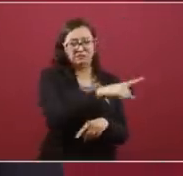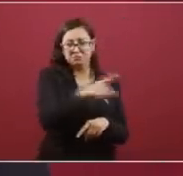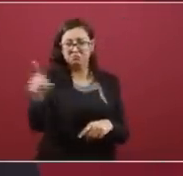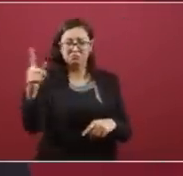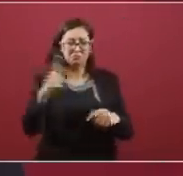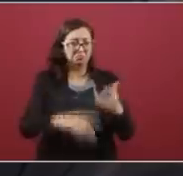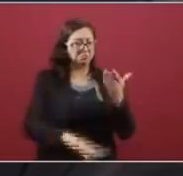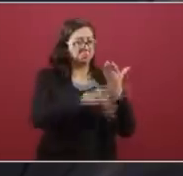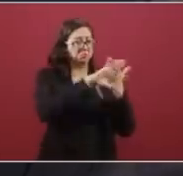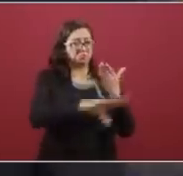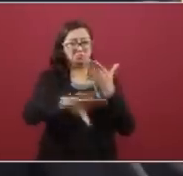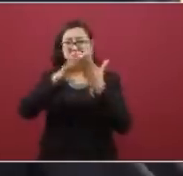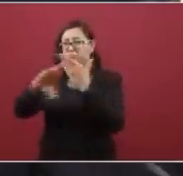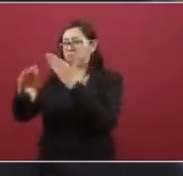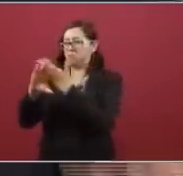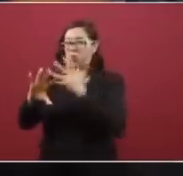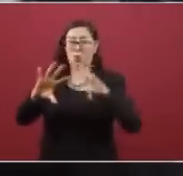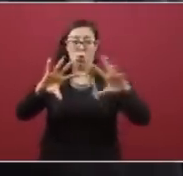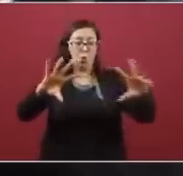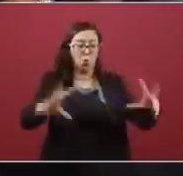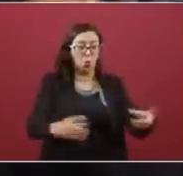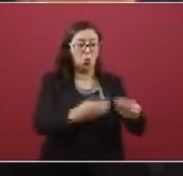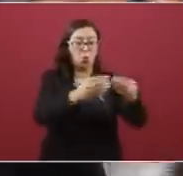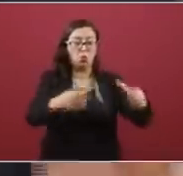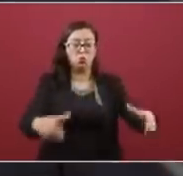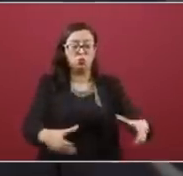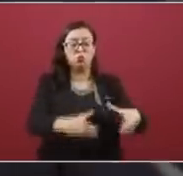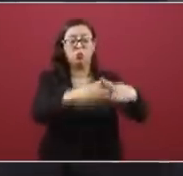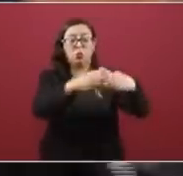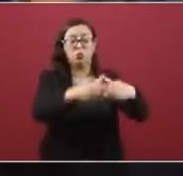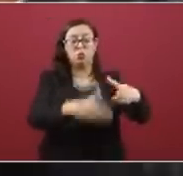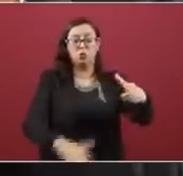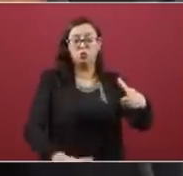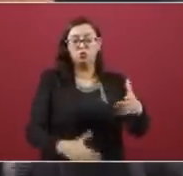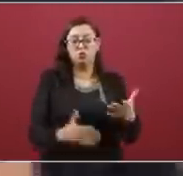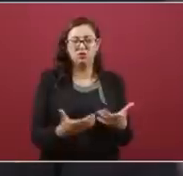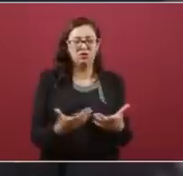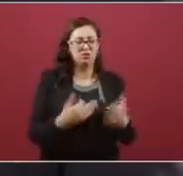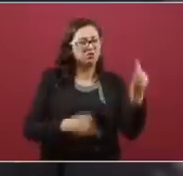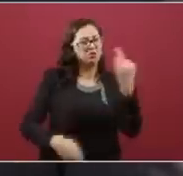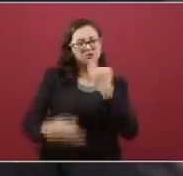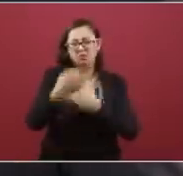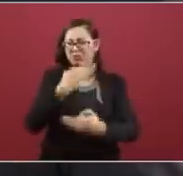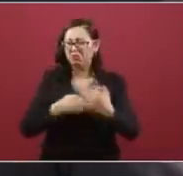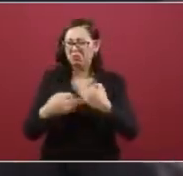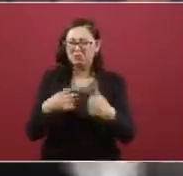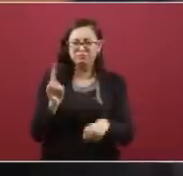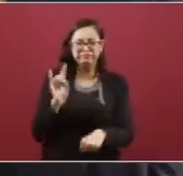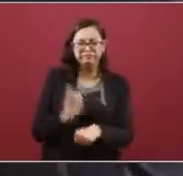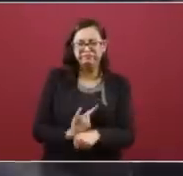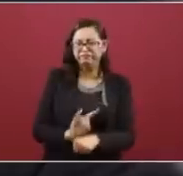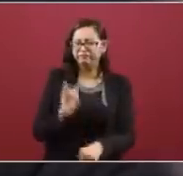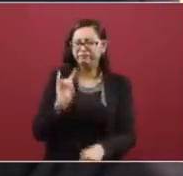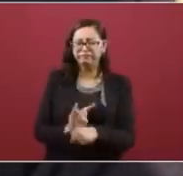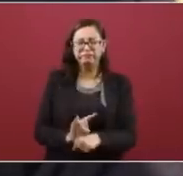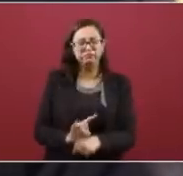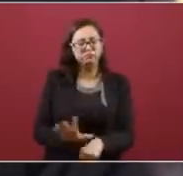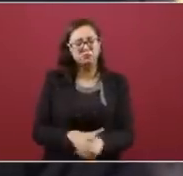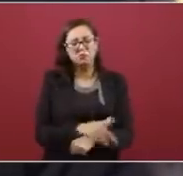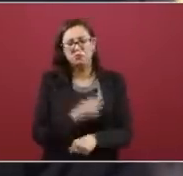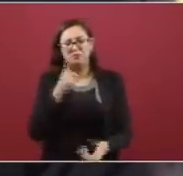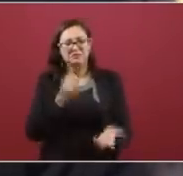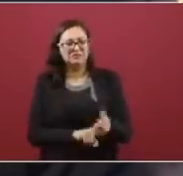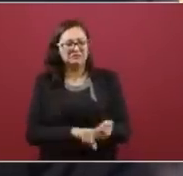¿no? Este, convertirlos en un frente, todo muy ficticio, producto de la desesperación,